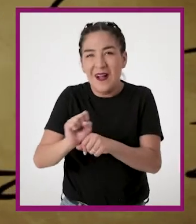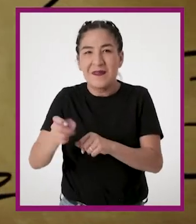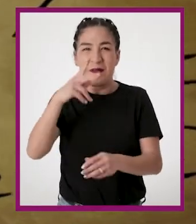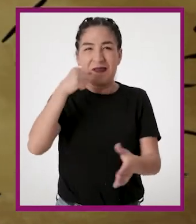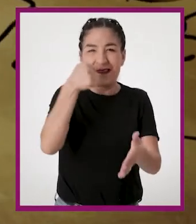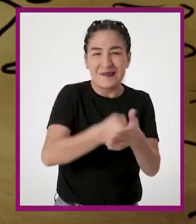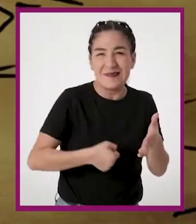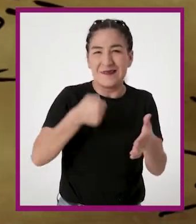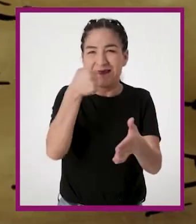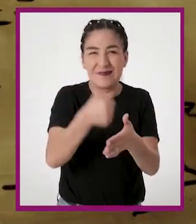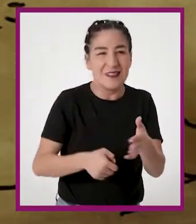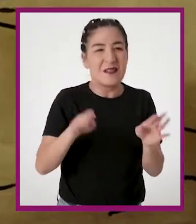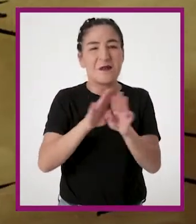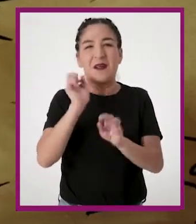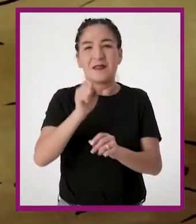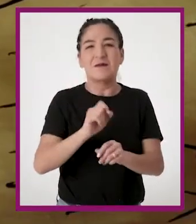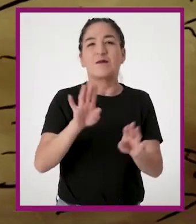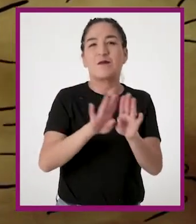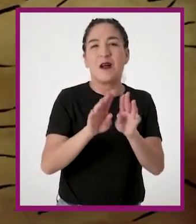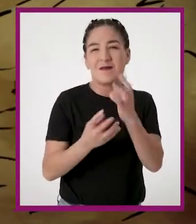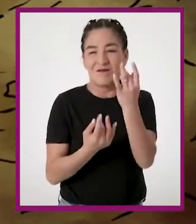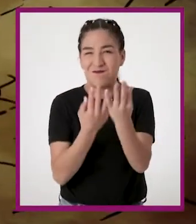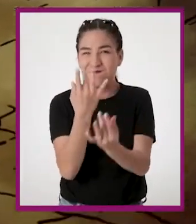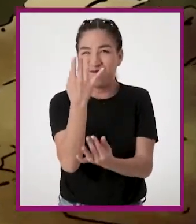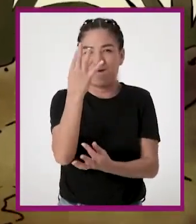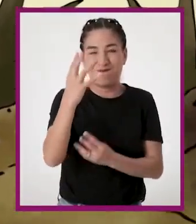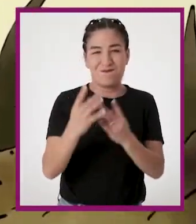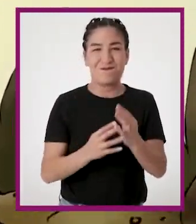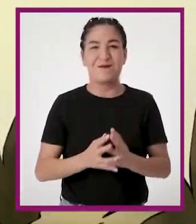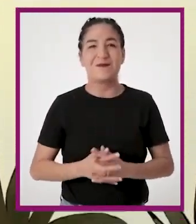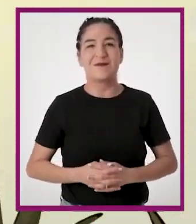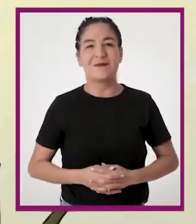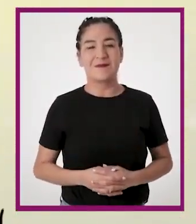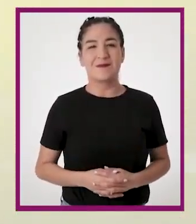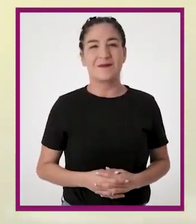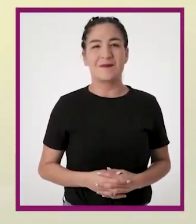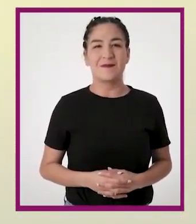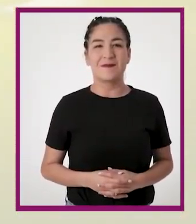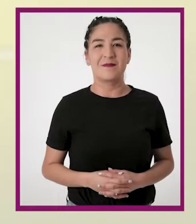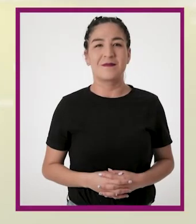un murmullo insistente que corroe y erosiona.